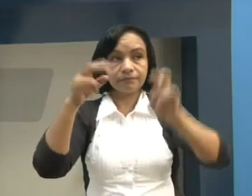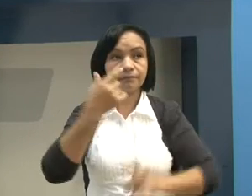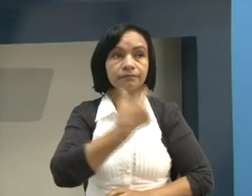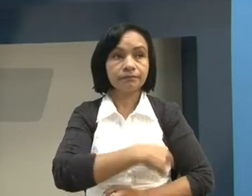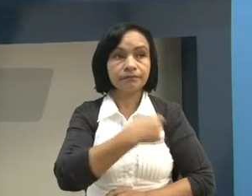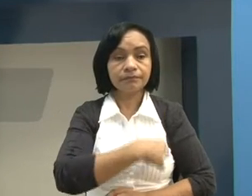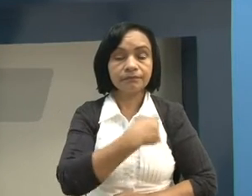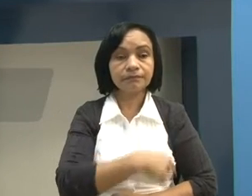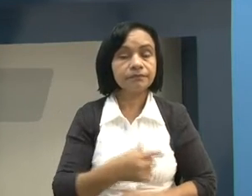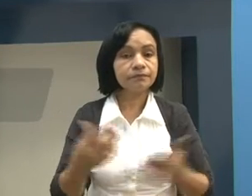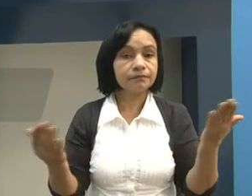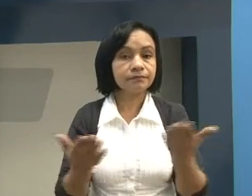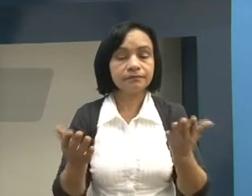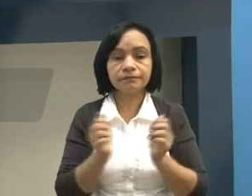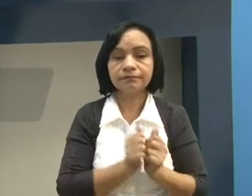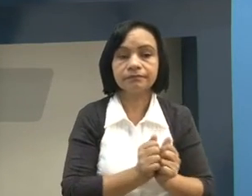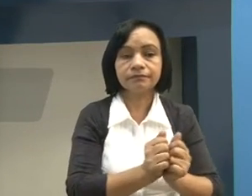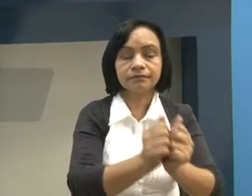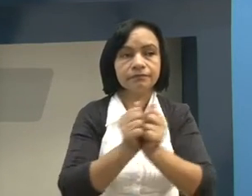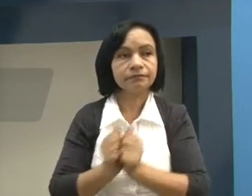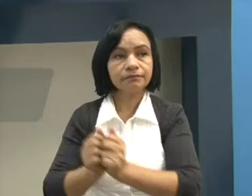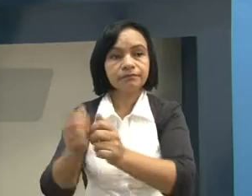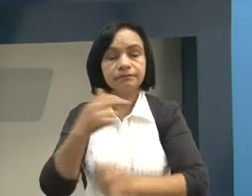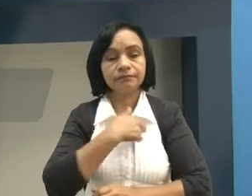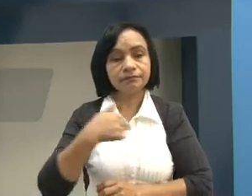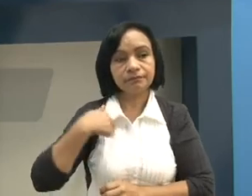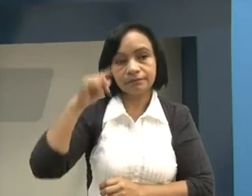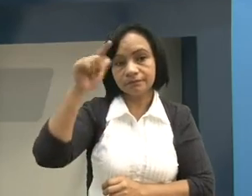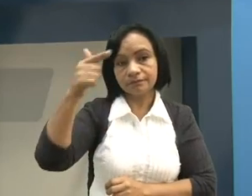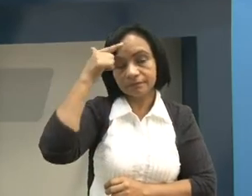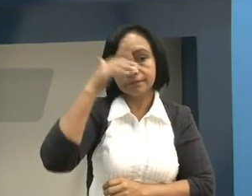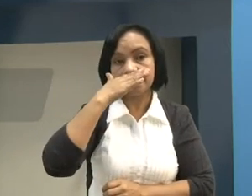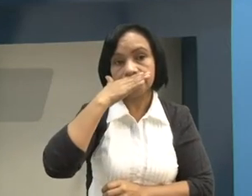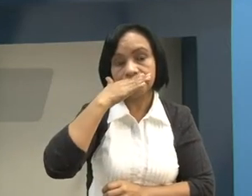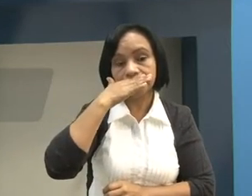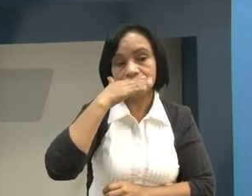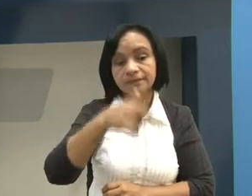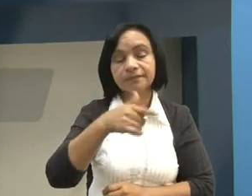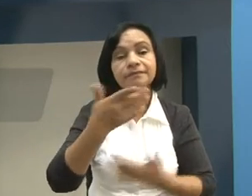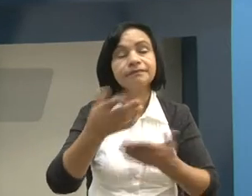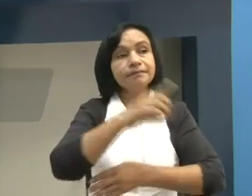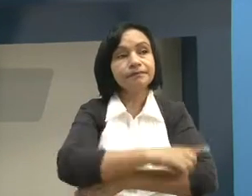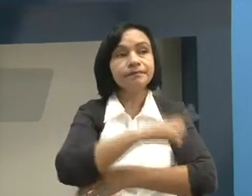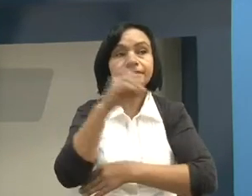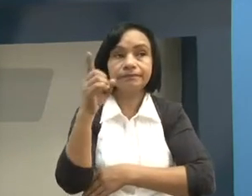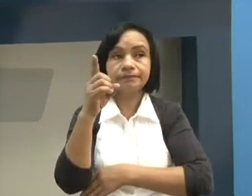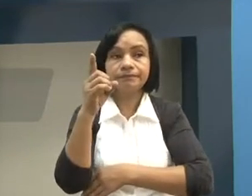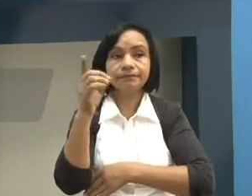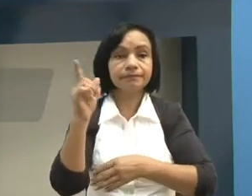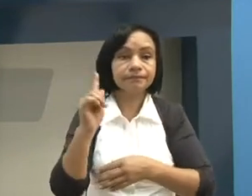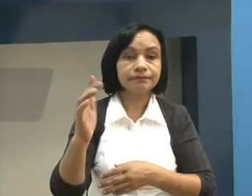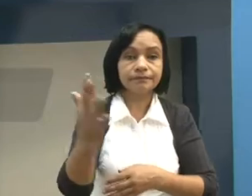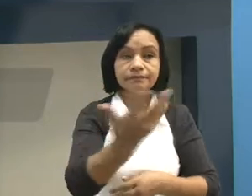una suerte de, bueno, acompañamiento que realiza el Gobierno de Reconciliación y Unidad Nacional para este día. Obviamente todos